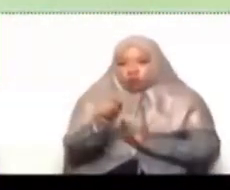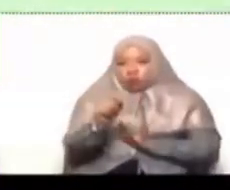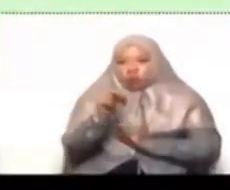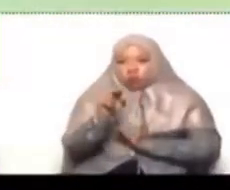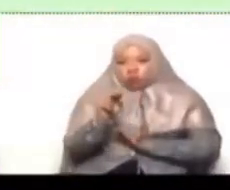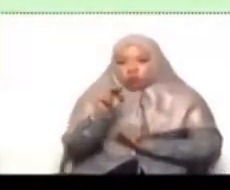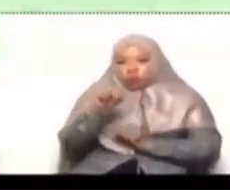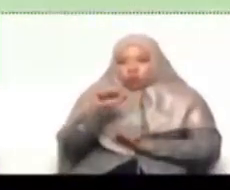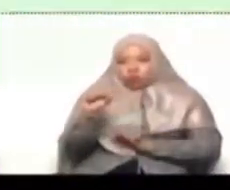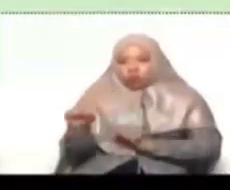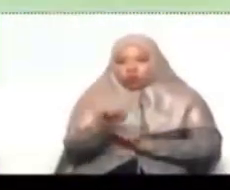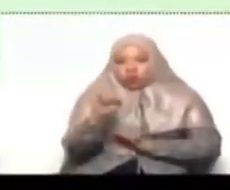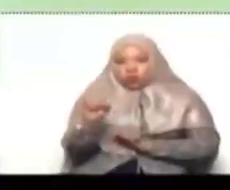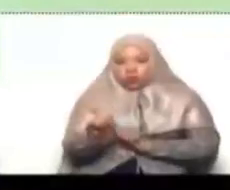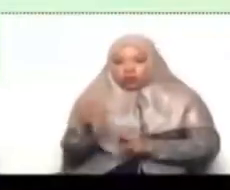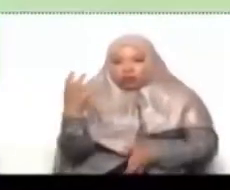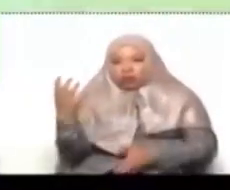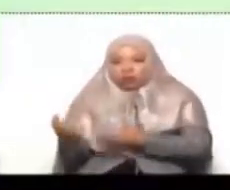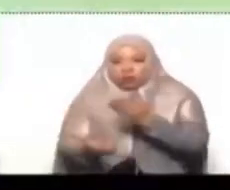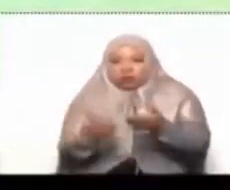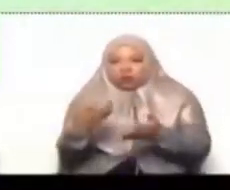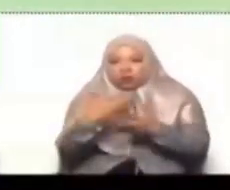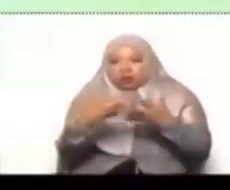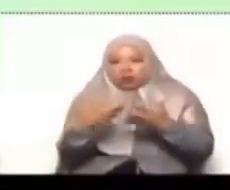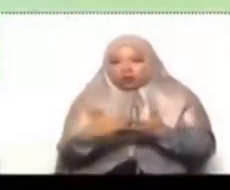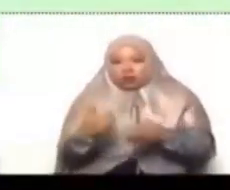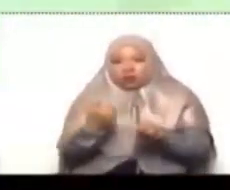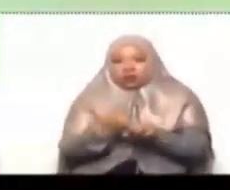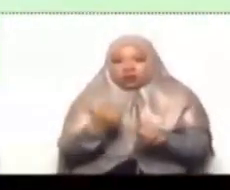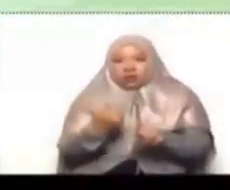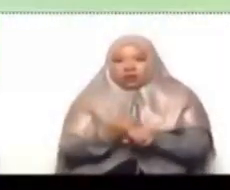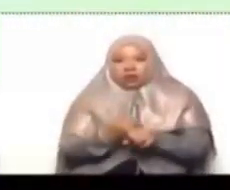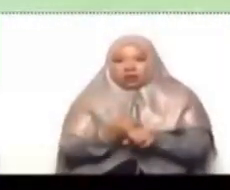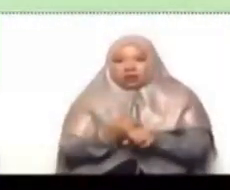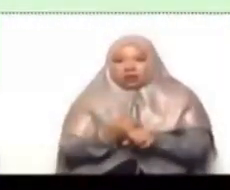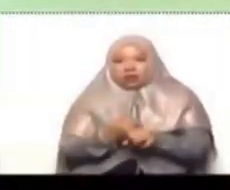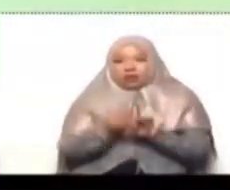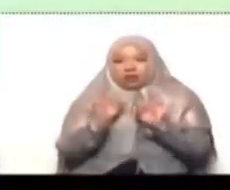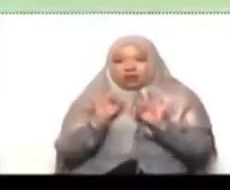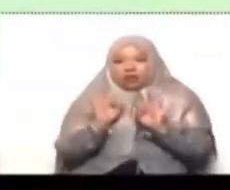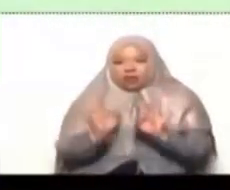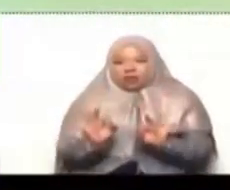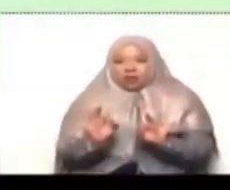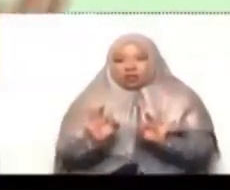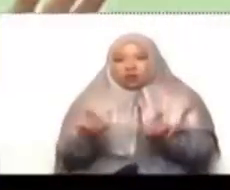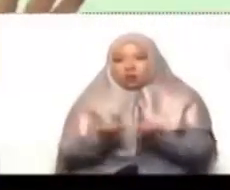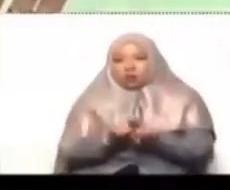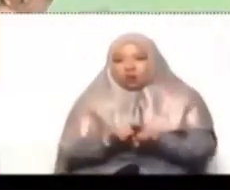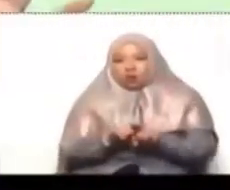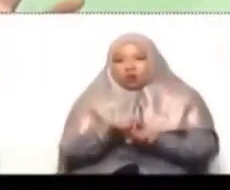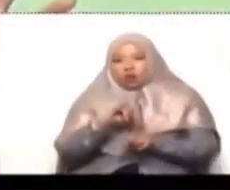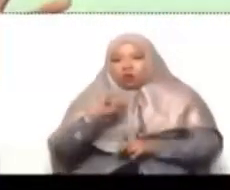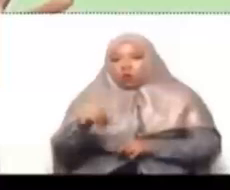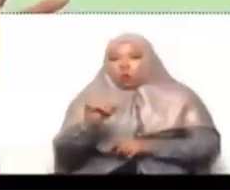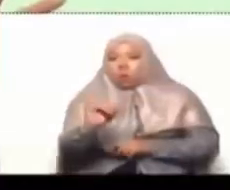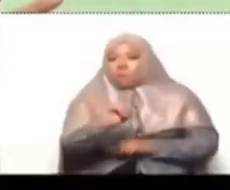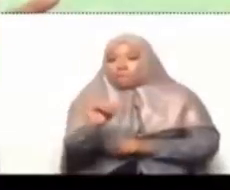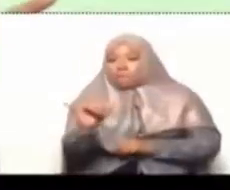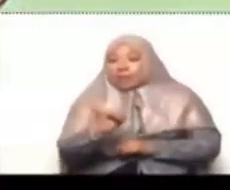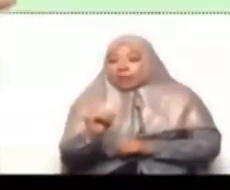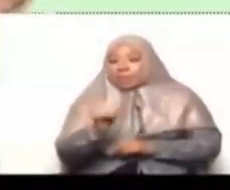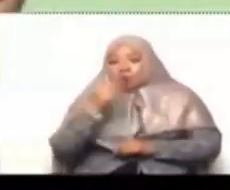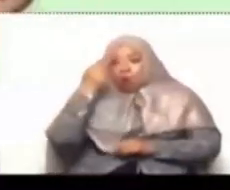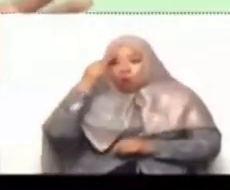lo mismo, se inmoló una persona y leyeron el comunicado. El comunicado tenía los mismos, sin quitarle ningún punto ni coma a lo